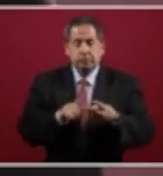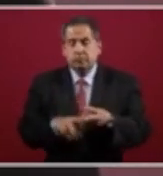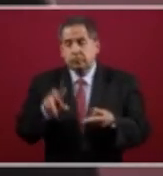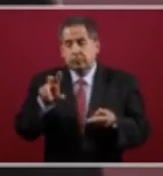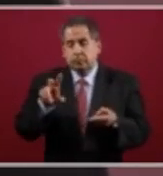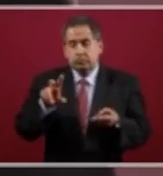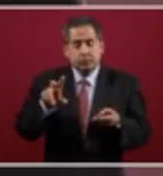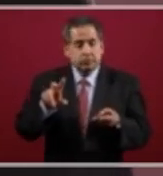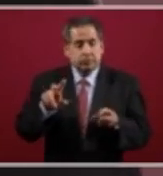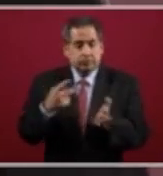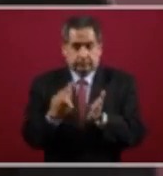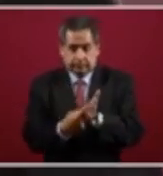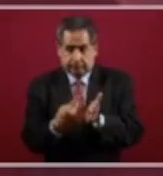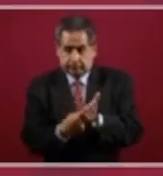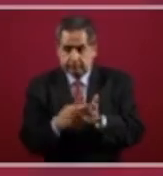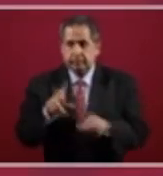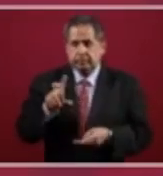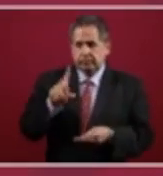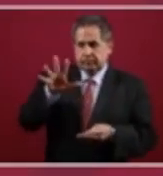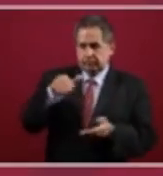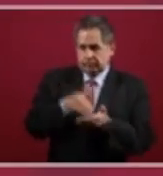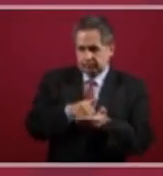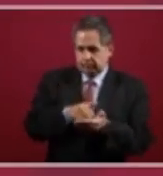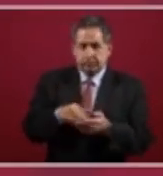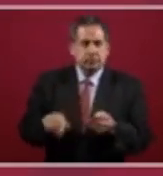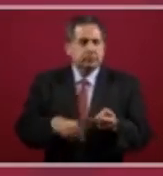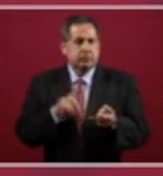35 para plata